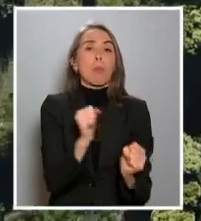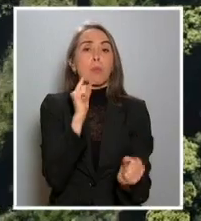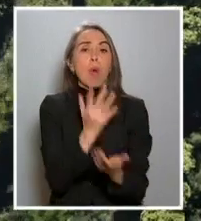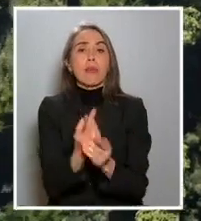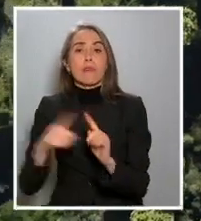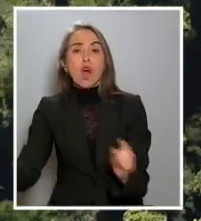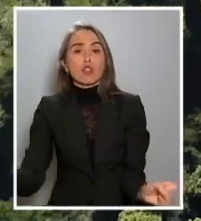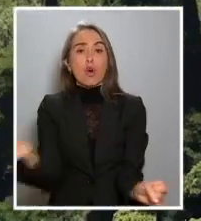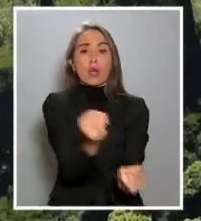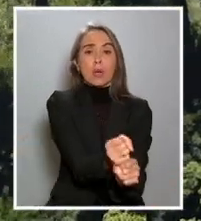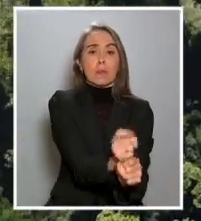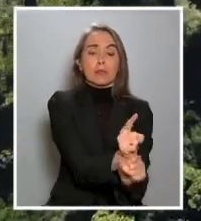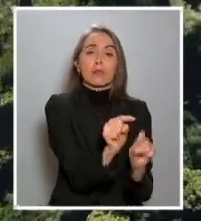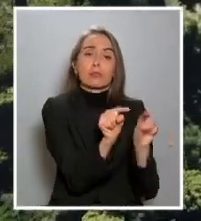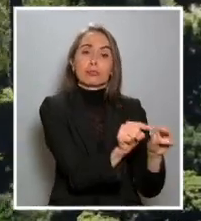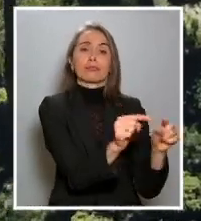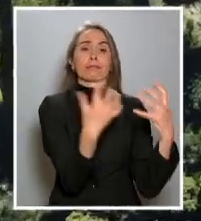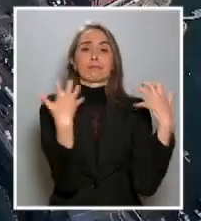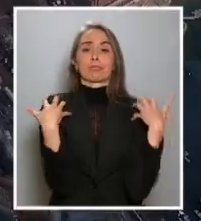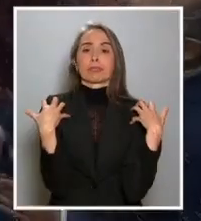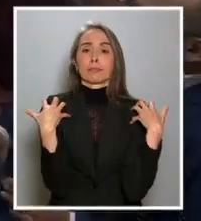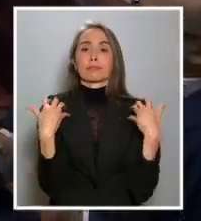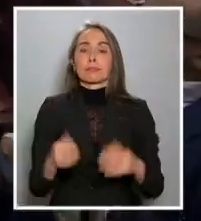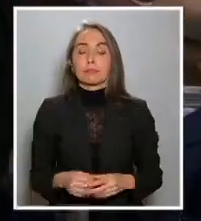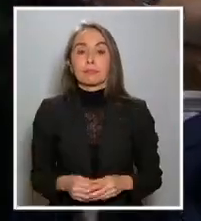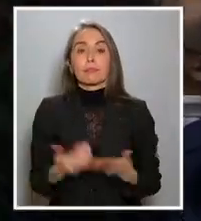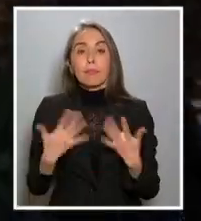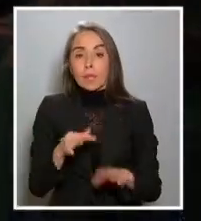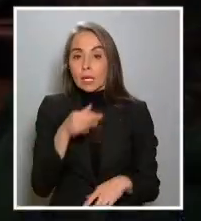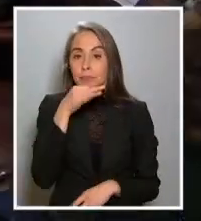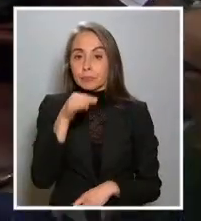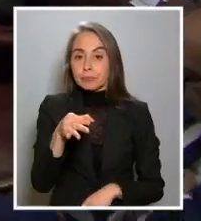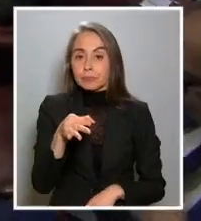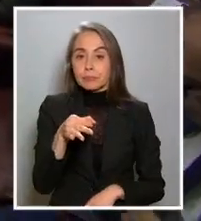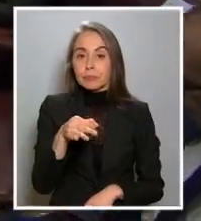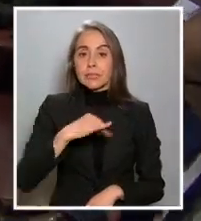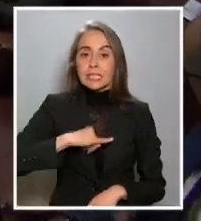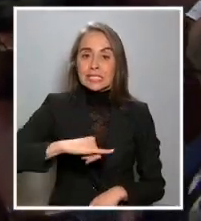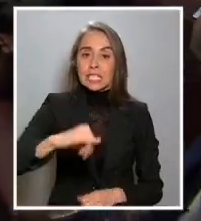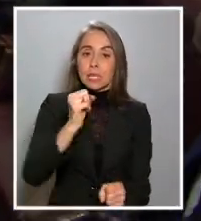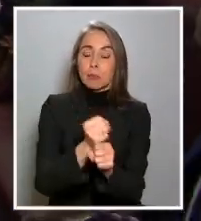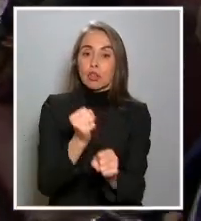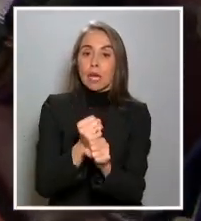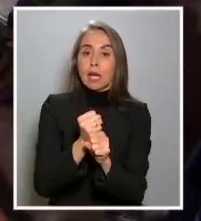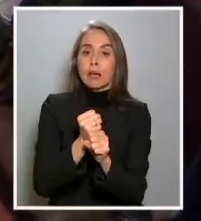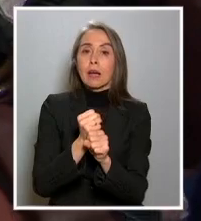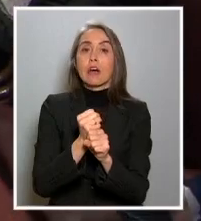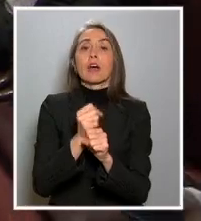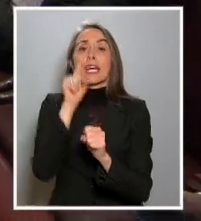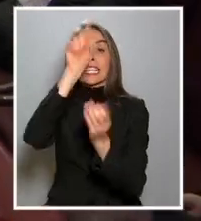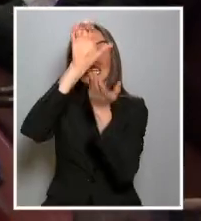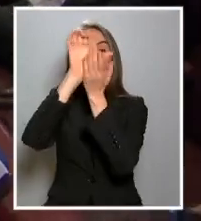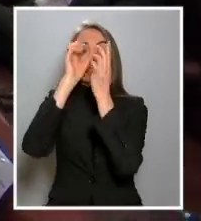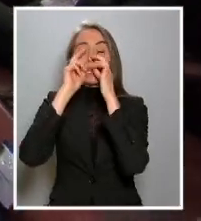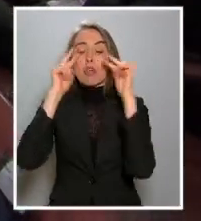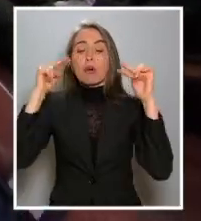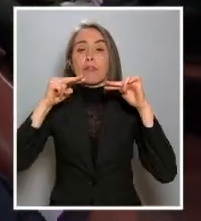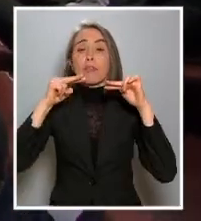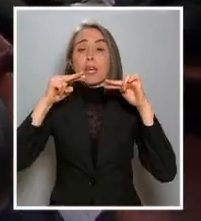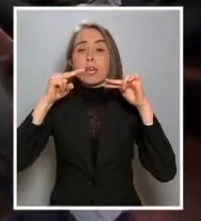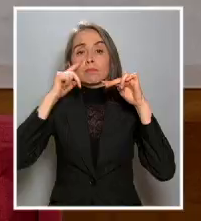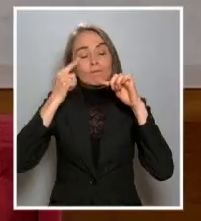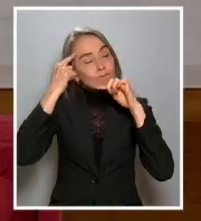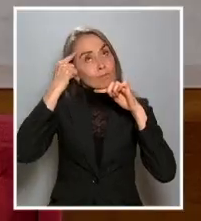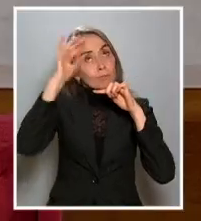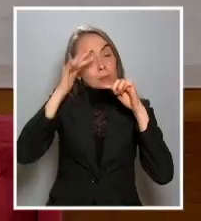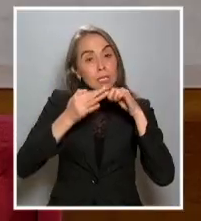tarea. Dicho esto, tenemos que seguir trabajando con visión de Estado, de largo plazo,